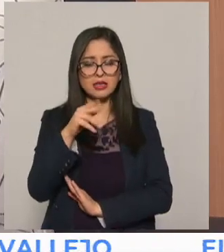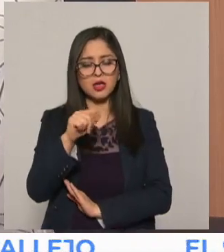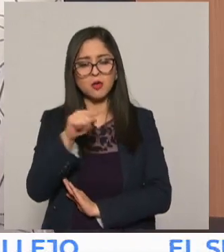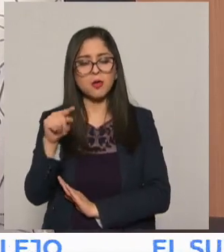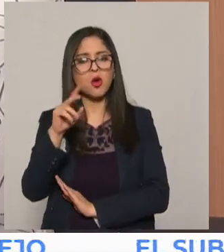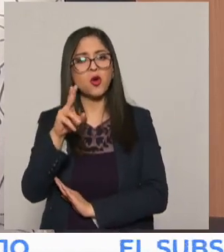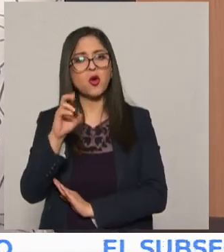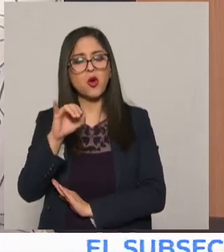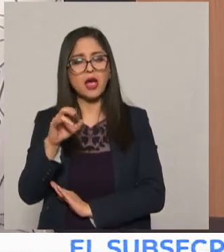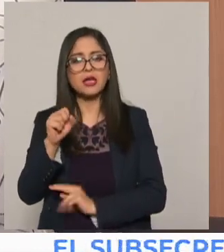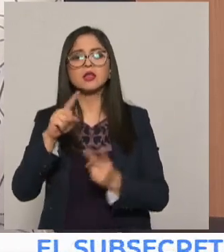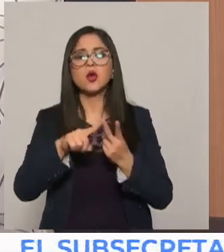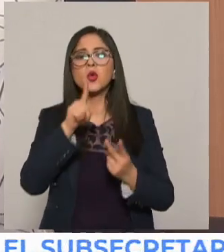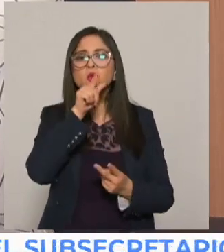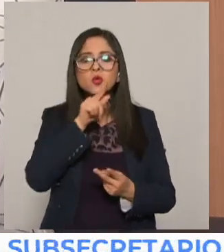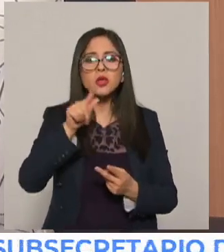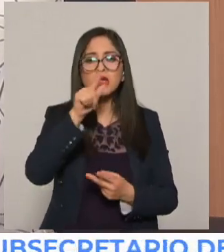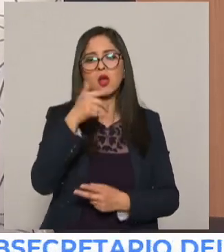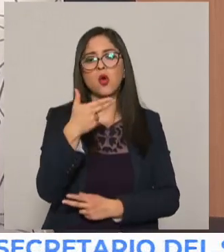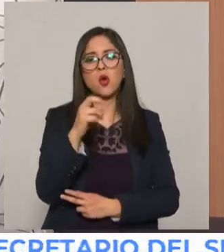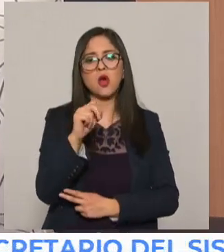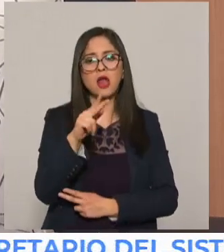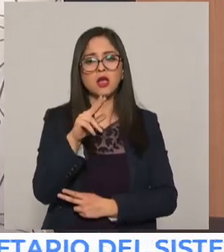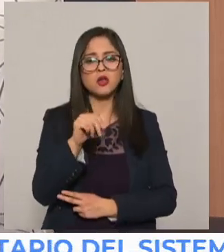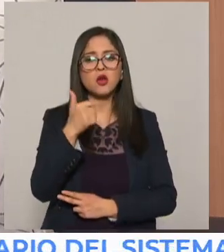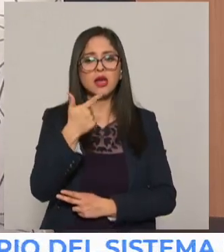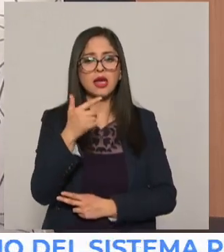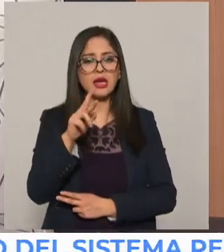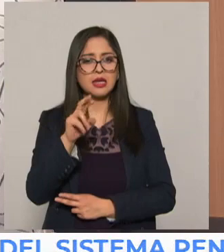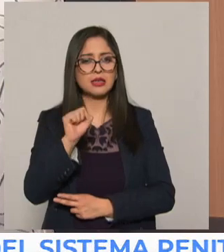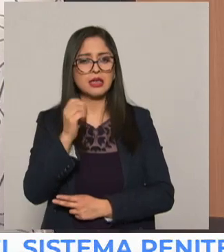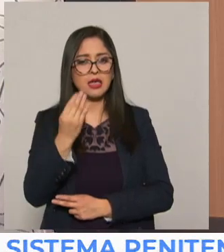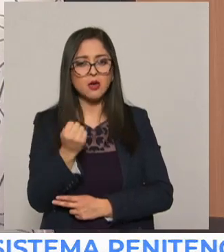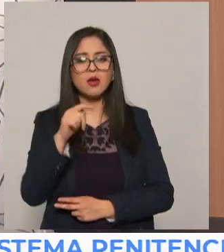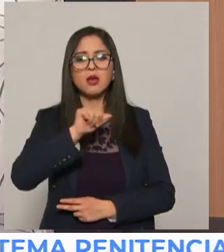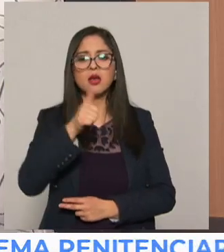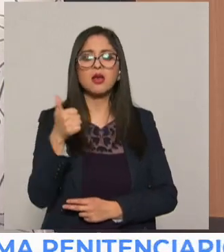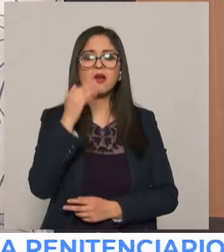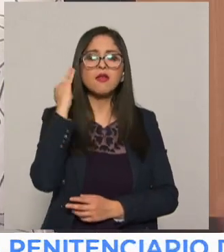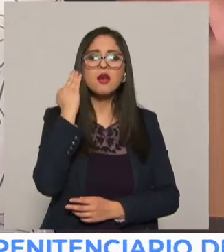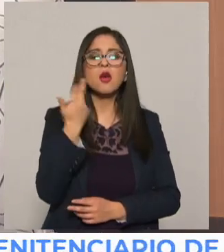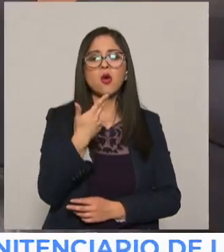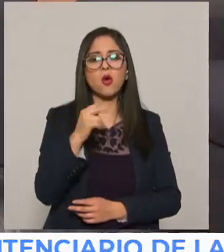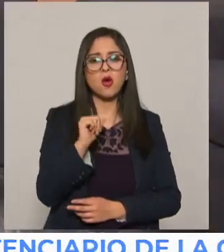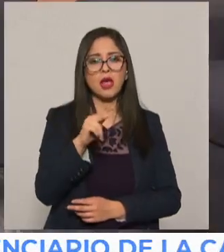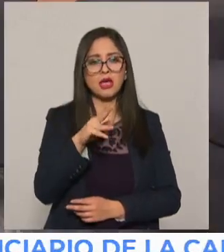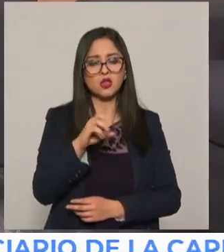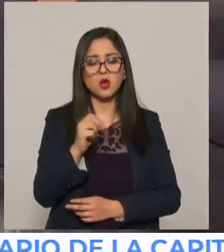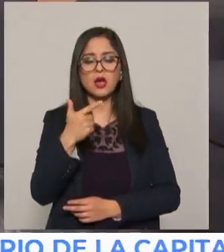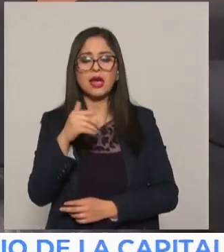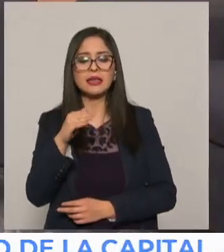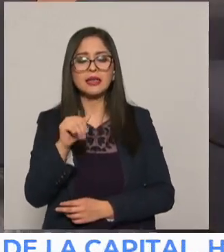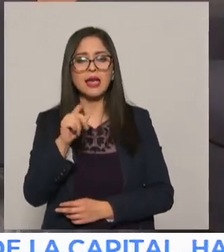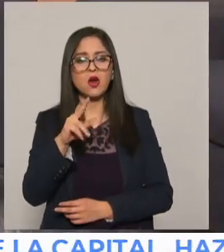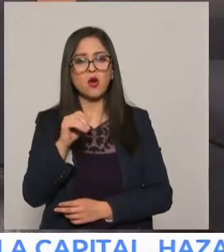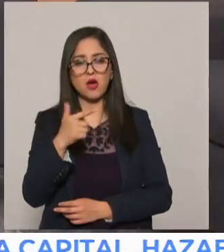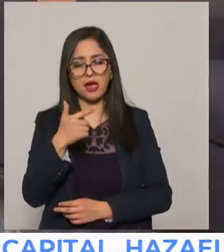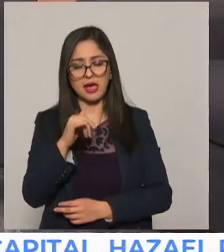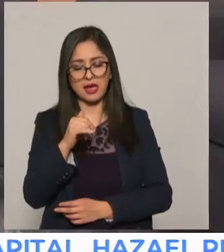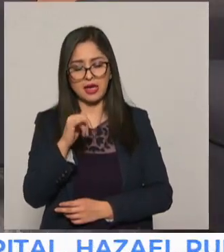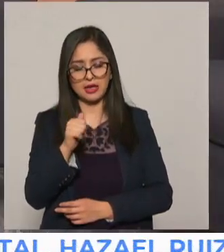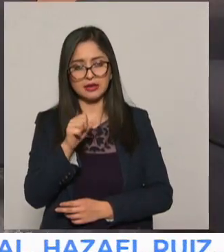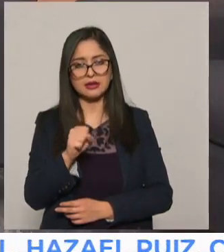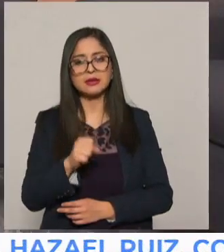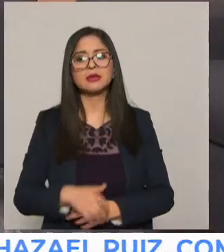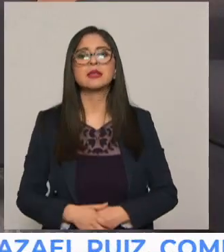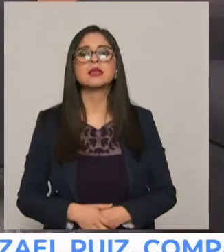Horacio-García-Rojas, en Twitter, Horacio GR69 y en Facebook como Horacio García Rojas. Oye, para finalizar, ¿qué le tienes que decir al público para que